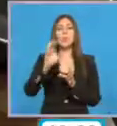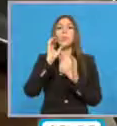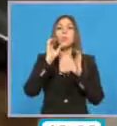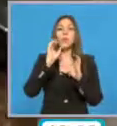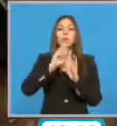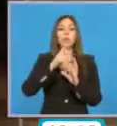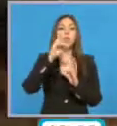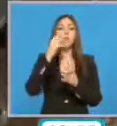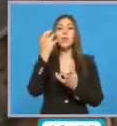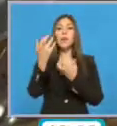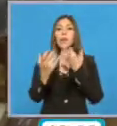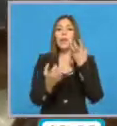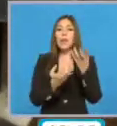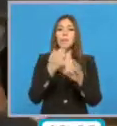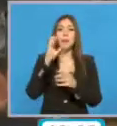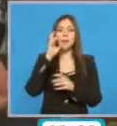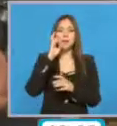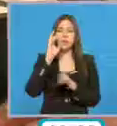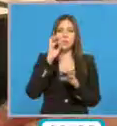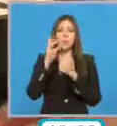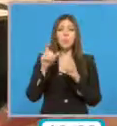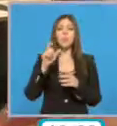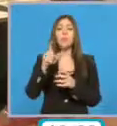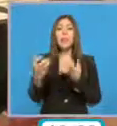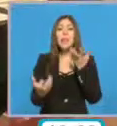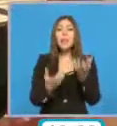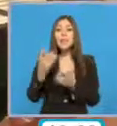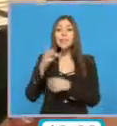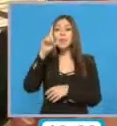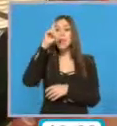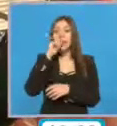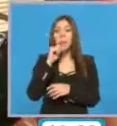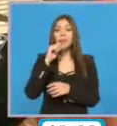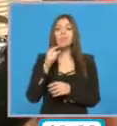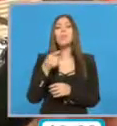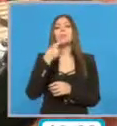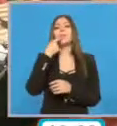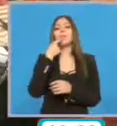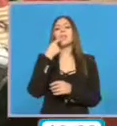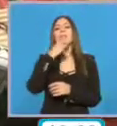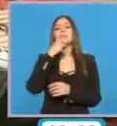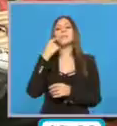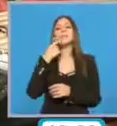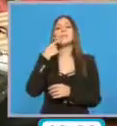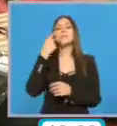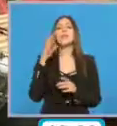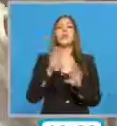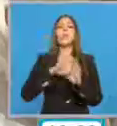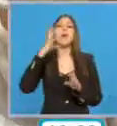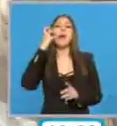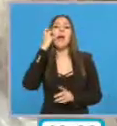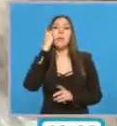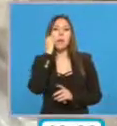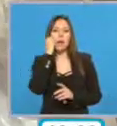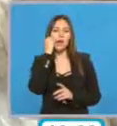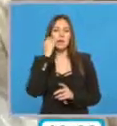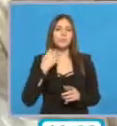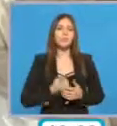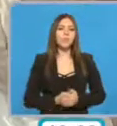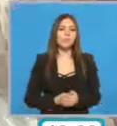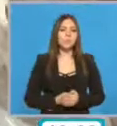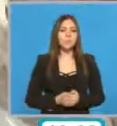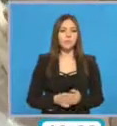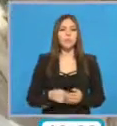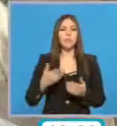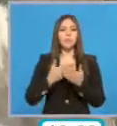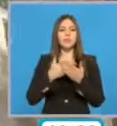qué? Porque si no nos amarga. Entonces vamos a agregar nuestro chile. Esta Lo salsa es- tostamos sin que se queme y lo vaciamos. Y lo vaciamos. ¿Con Este- todo y semillas